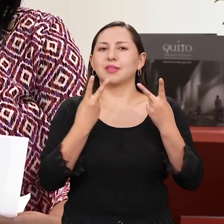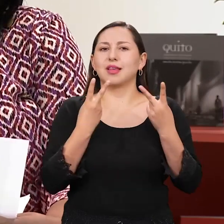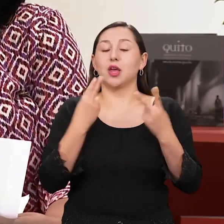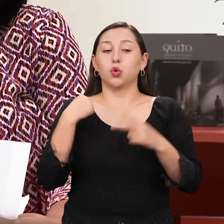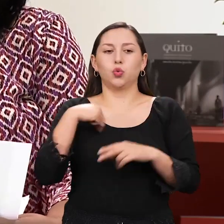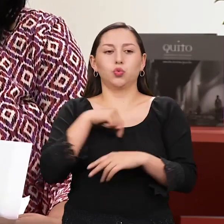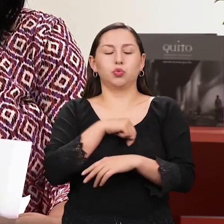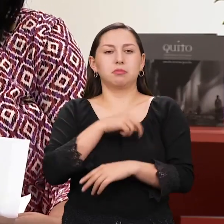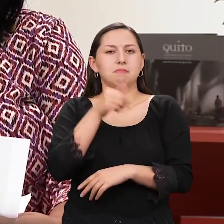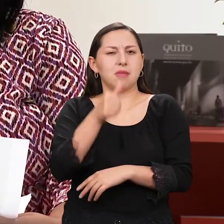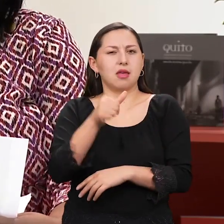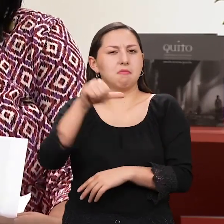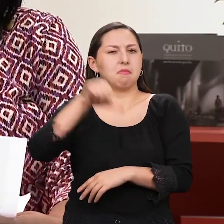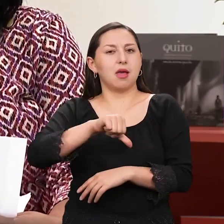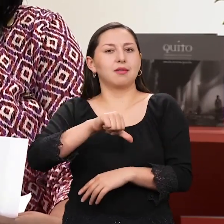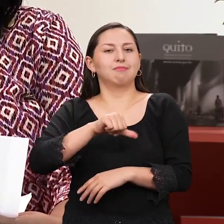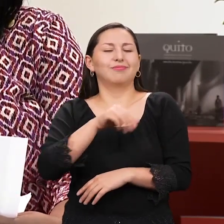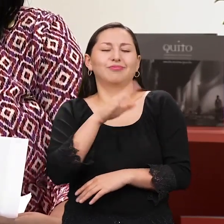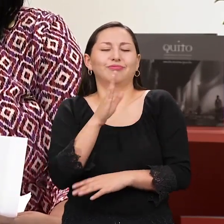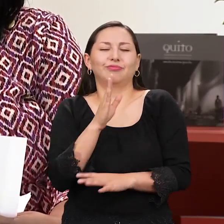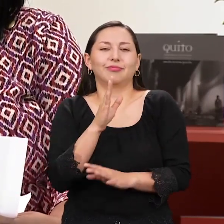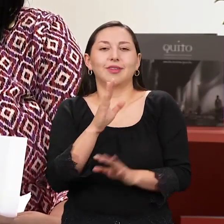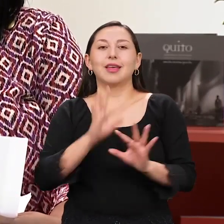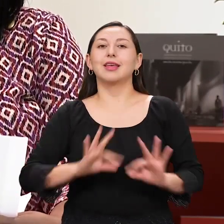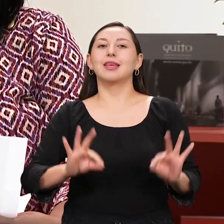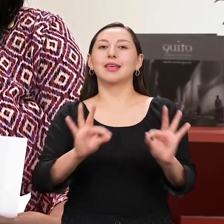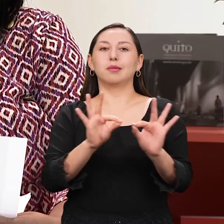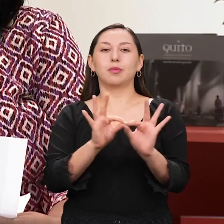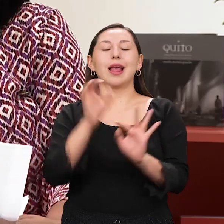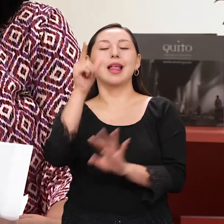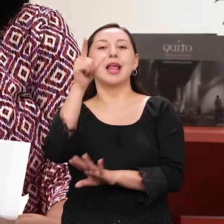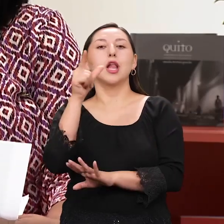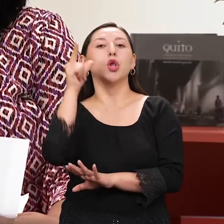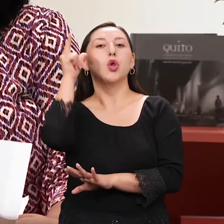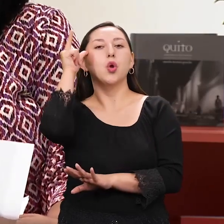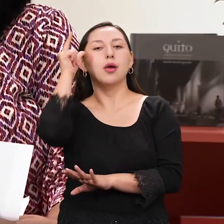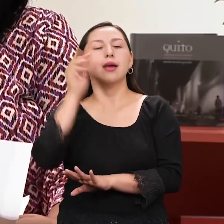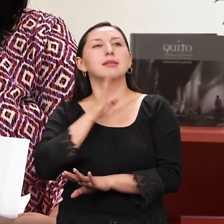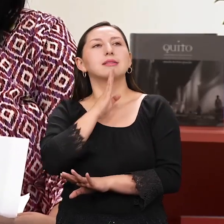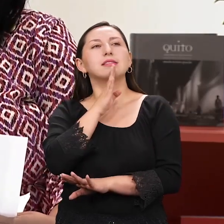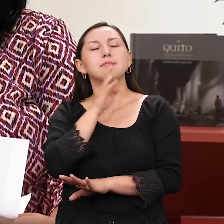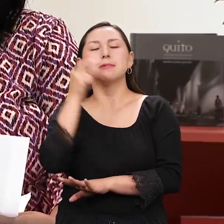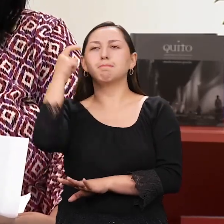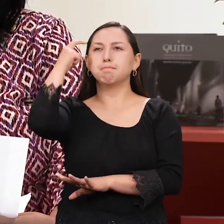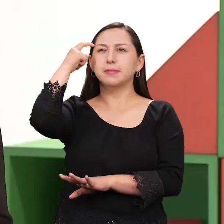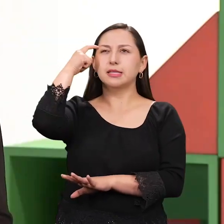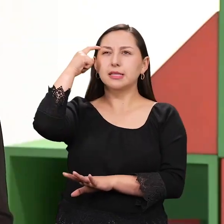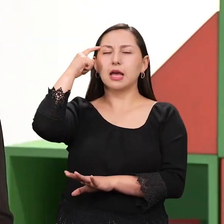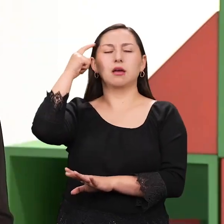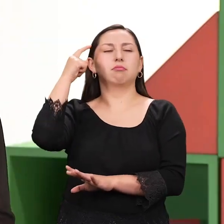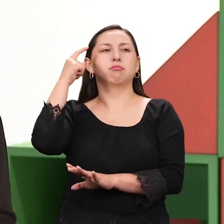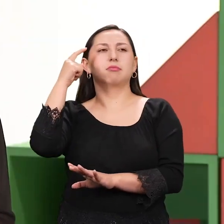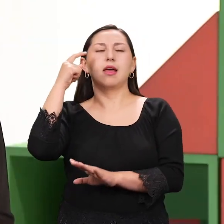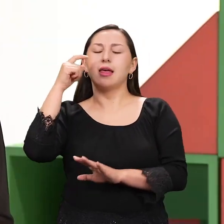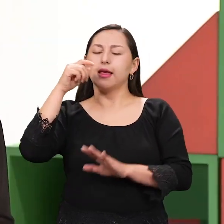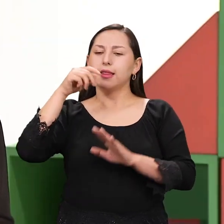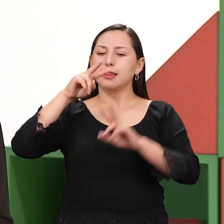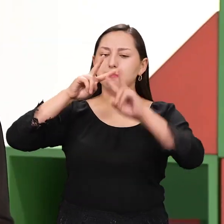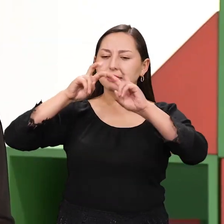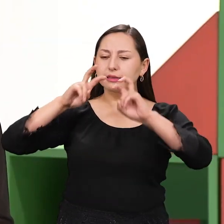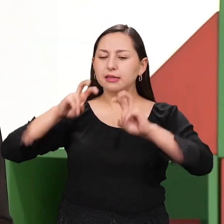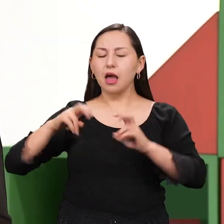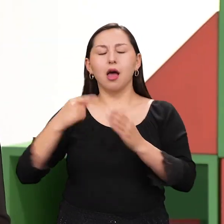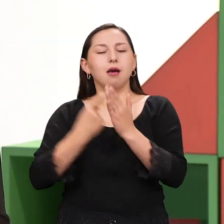malos, sino venimos a ser coherentes y creo que eso es algo en lo que procuro poner en práctica permanentemente. Incursionas